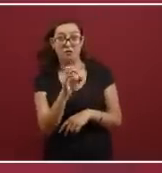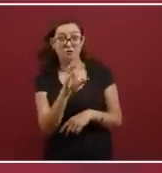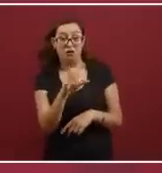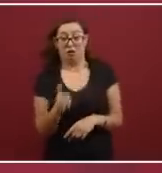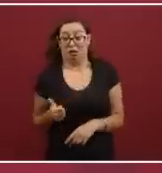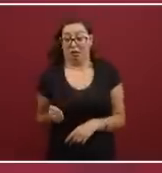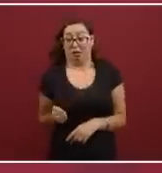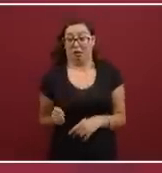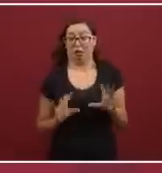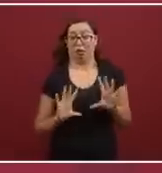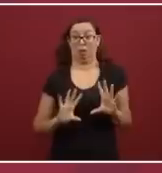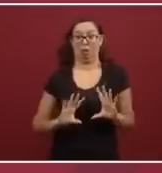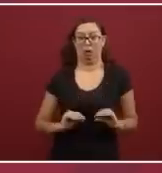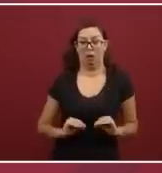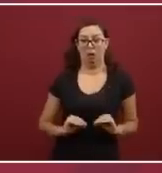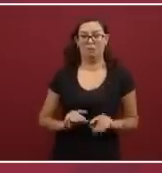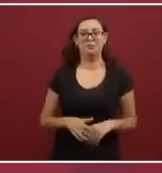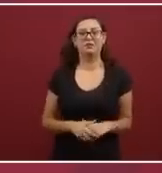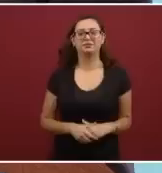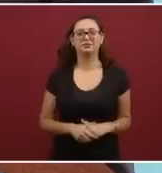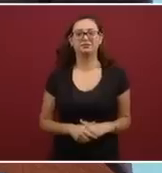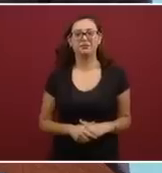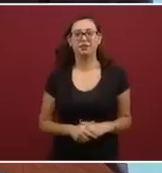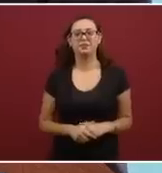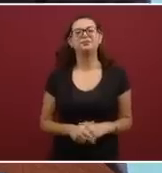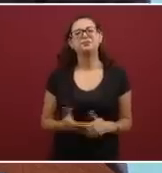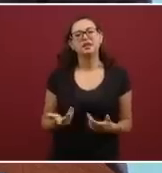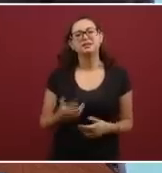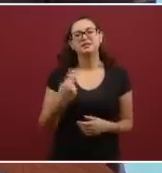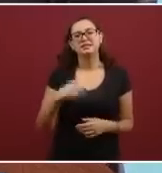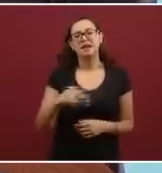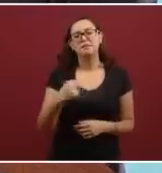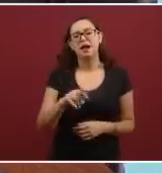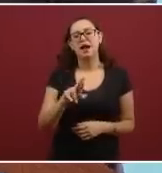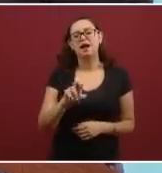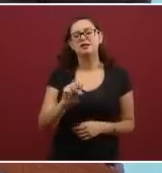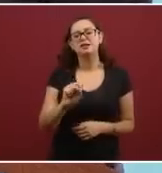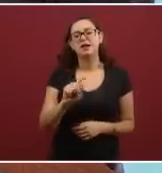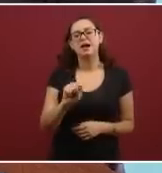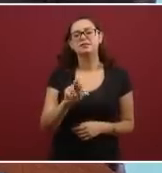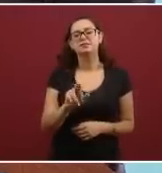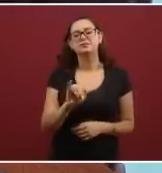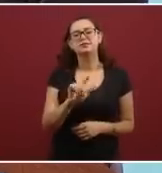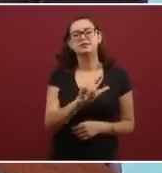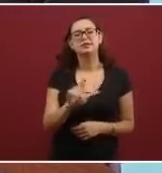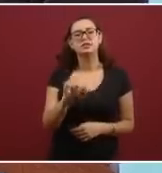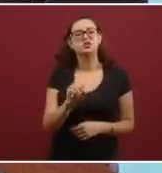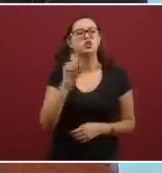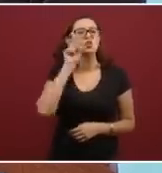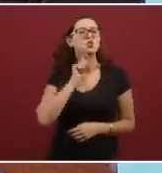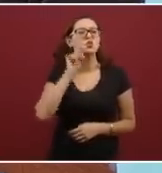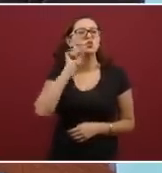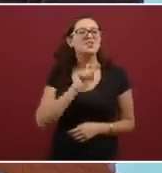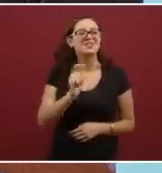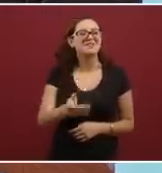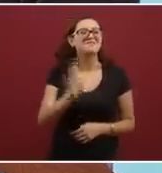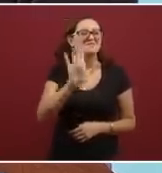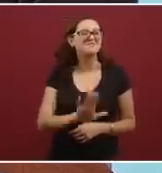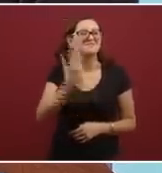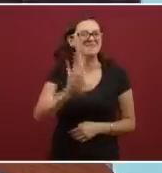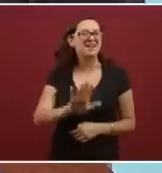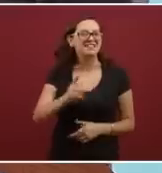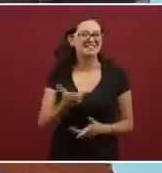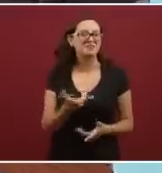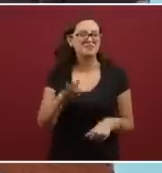de rastrillo. Le dicen rastrillo porque le rasuran un porcentaje, pero ellos deciden si se quieren rasurar el bigote y la barba